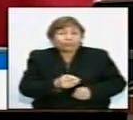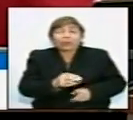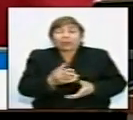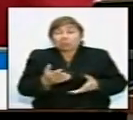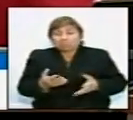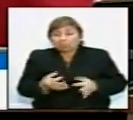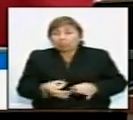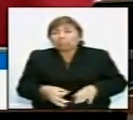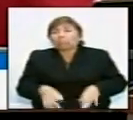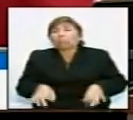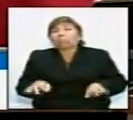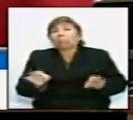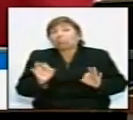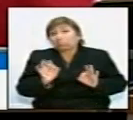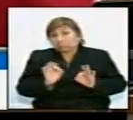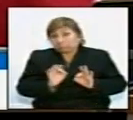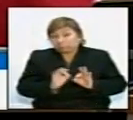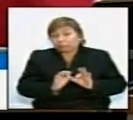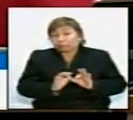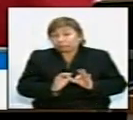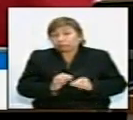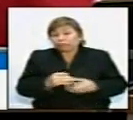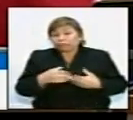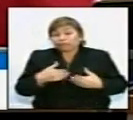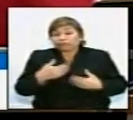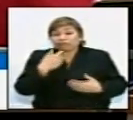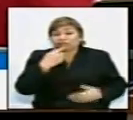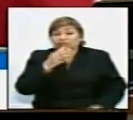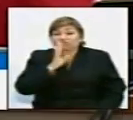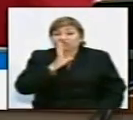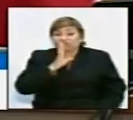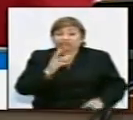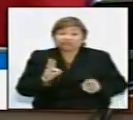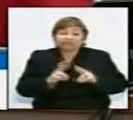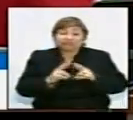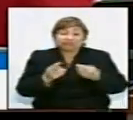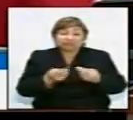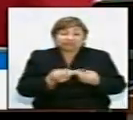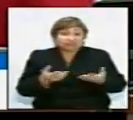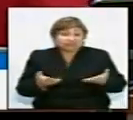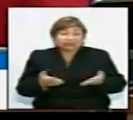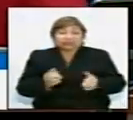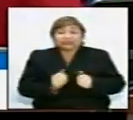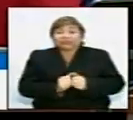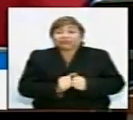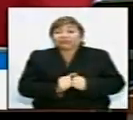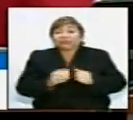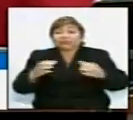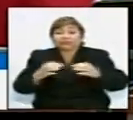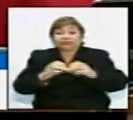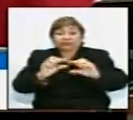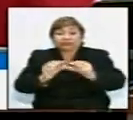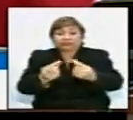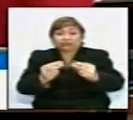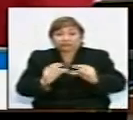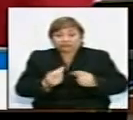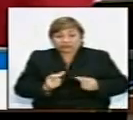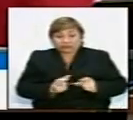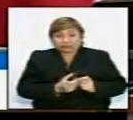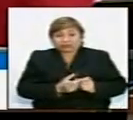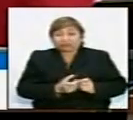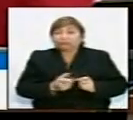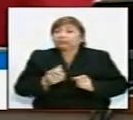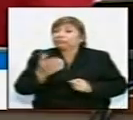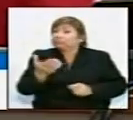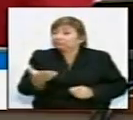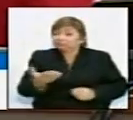más importante sería uno de los acuerdos de la mesa de diálogo que también hemos tenido con los gremios y los productores, que